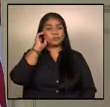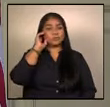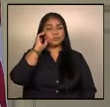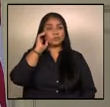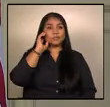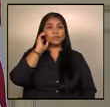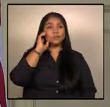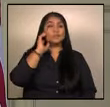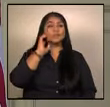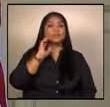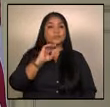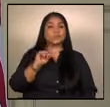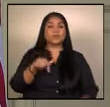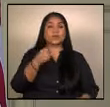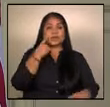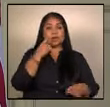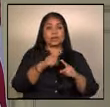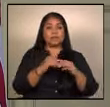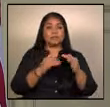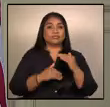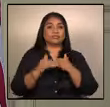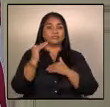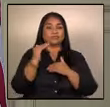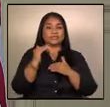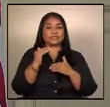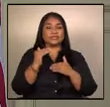esperar ese crecimiento